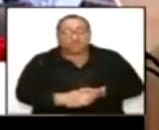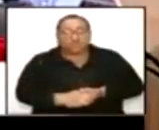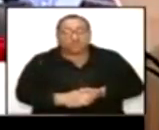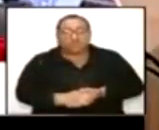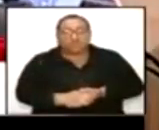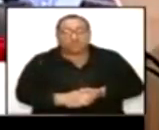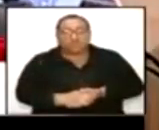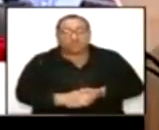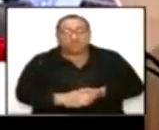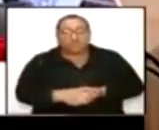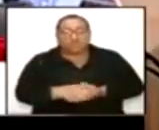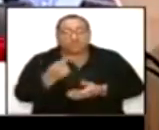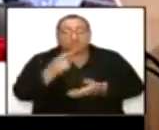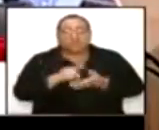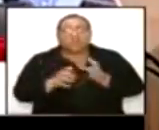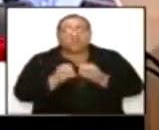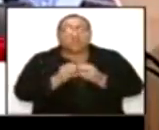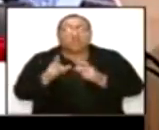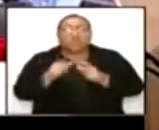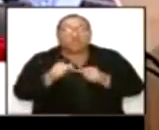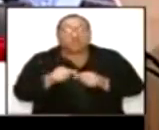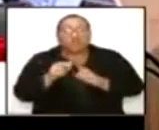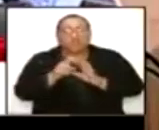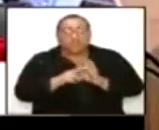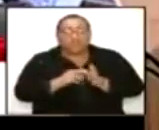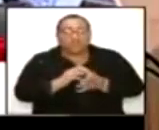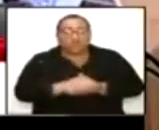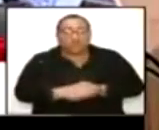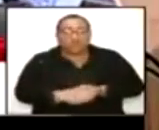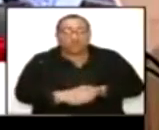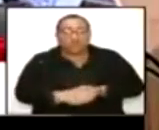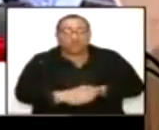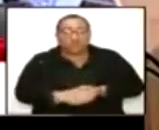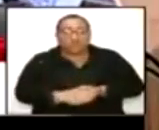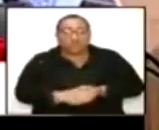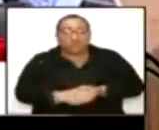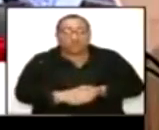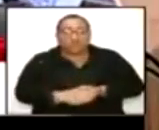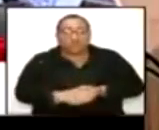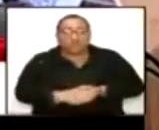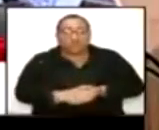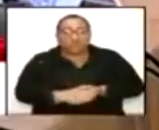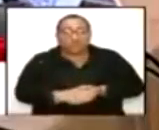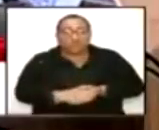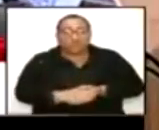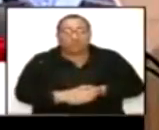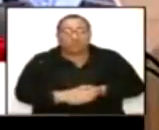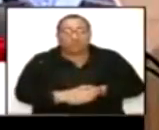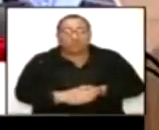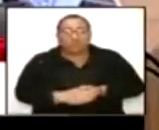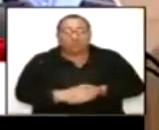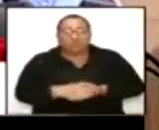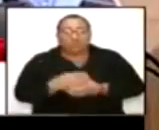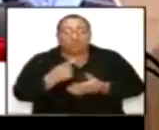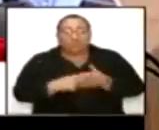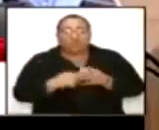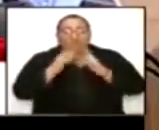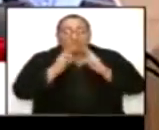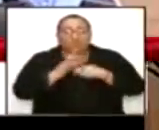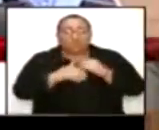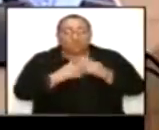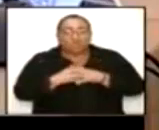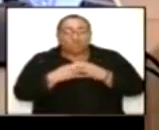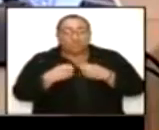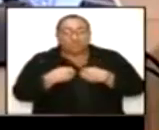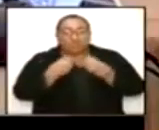la prioridad de los gobiernos ni locales ni regionales. Y ojalá, presidente, que los resultados que tengamos y del